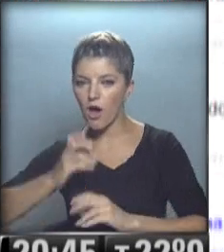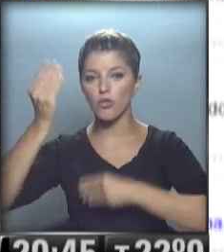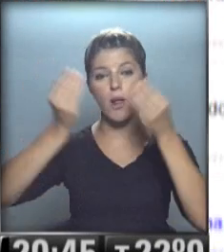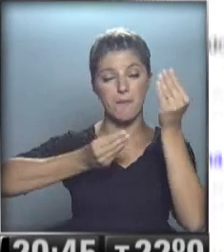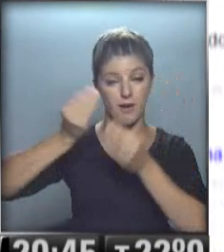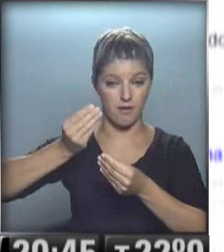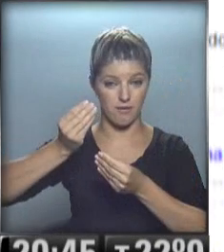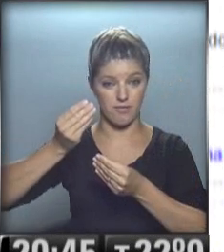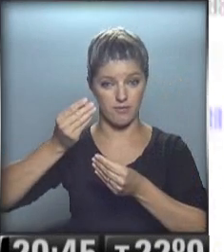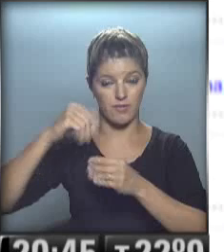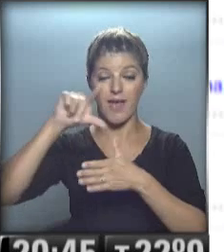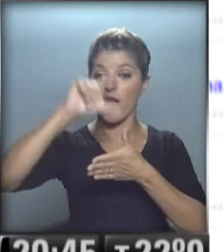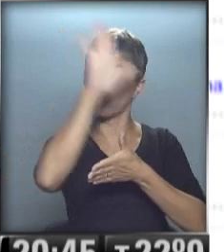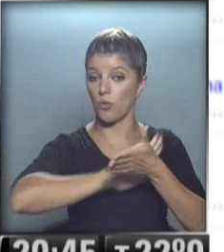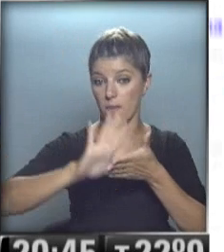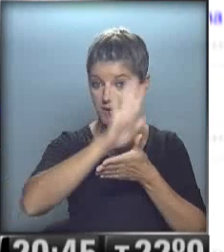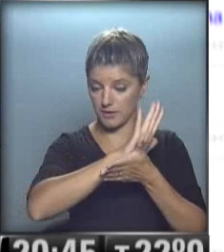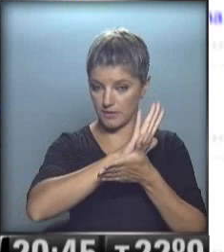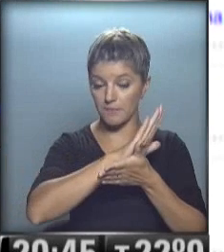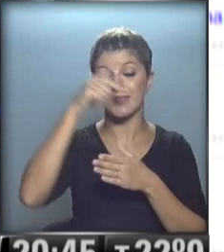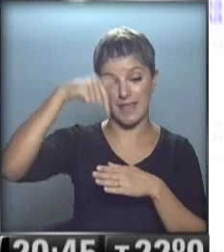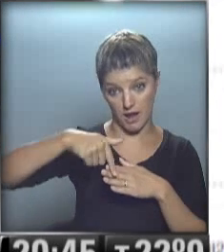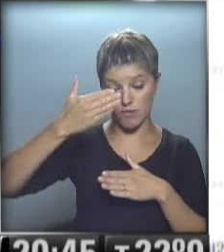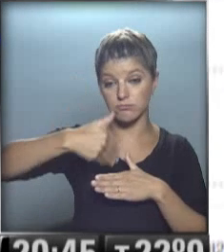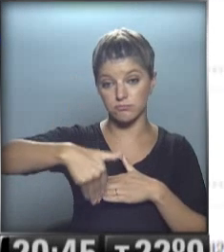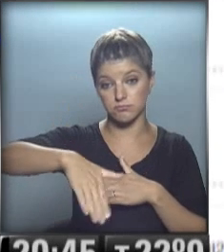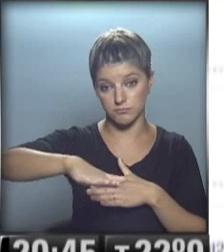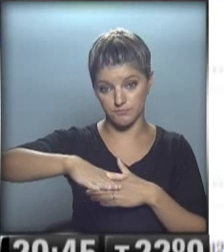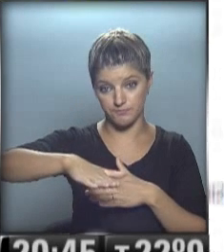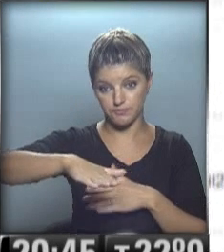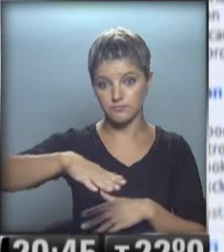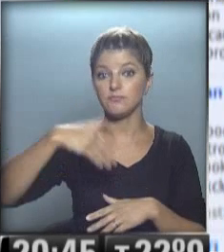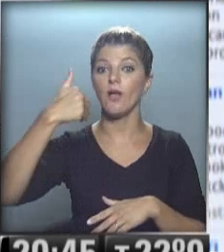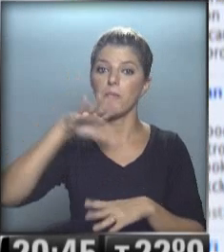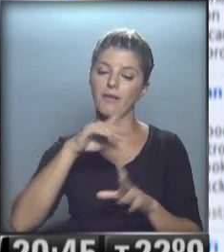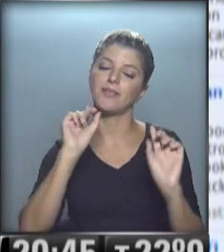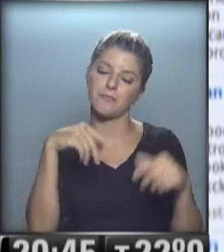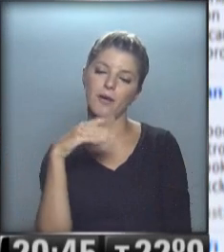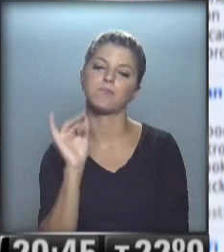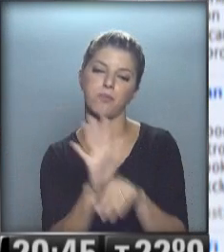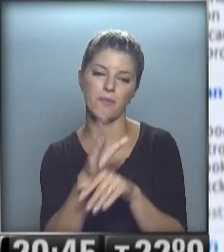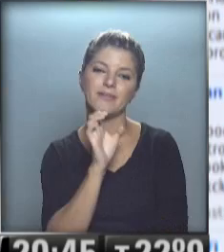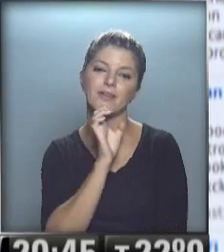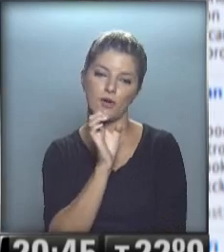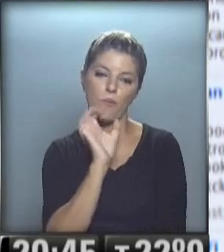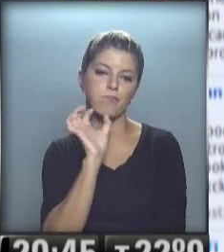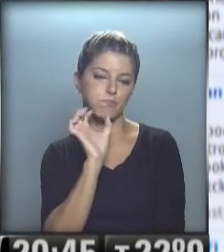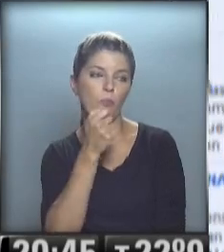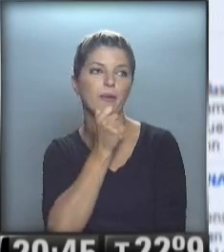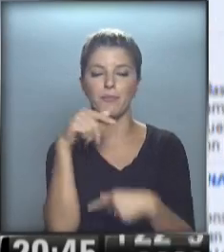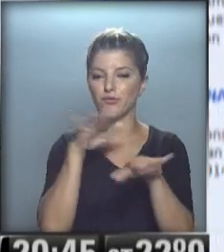mercadotecnia de Latinoamérica. De aquí en más van a estar las cargadas, por supuesto, en el momento de un